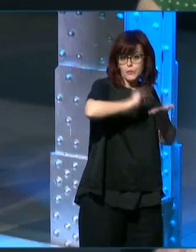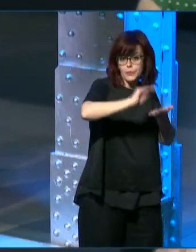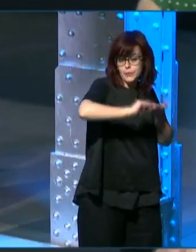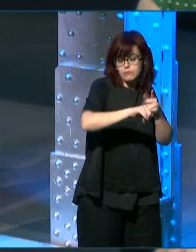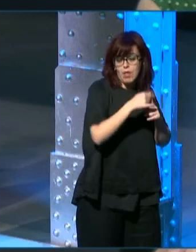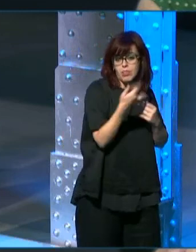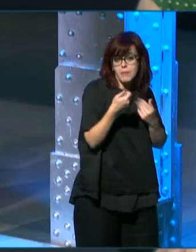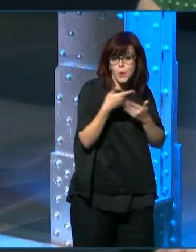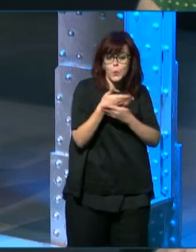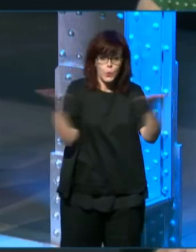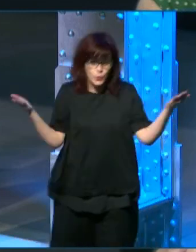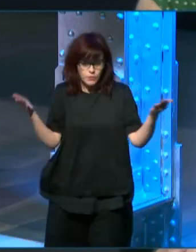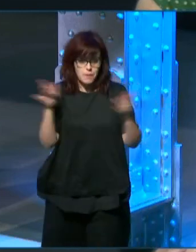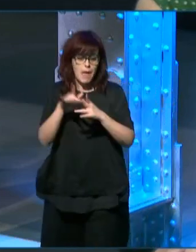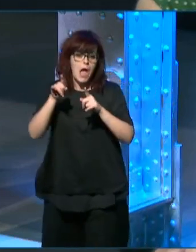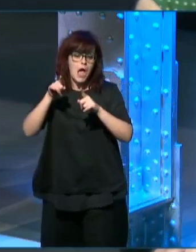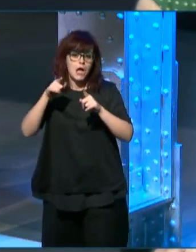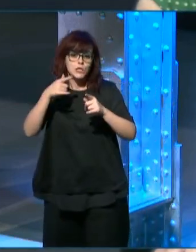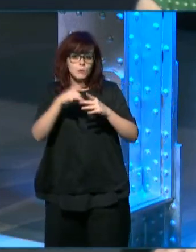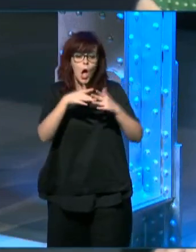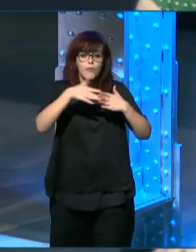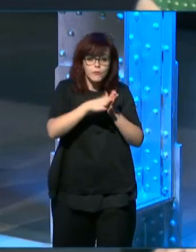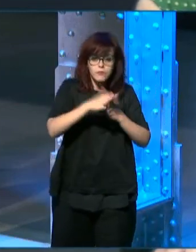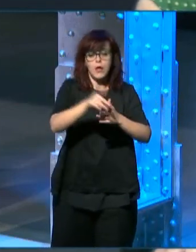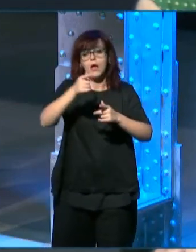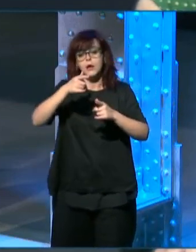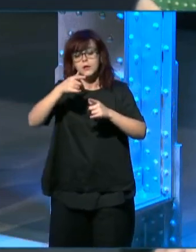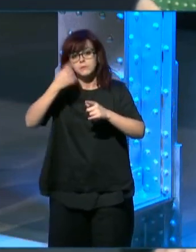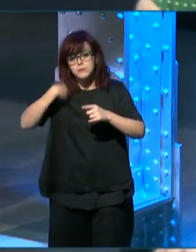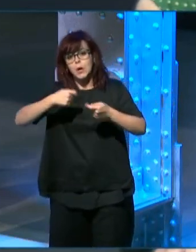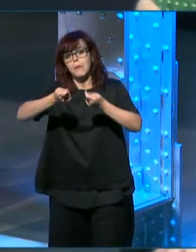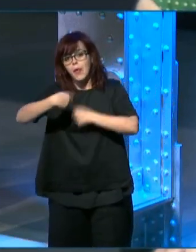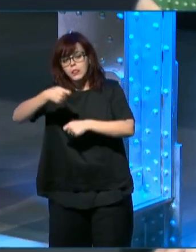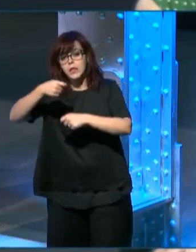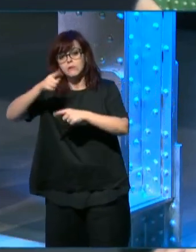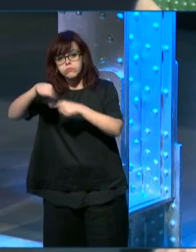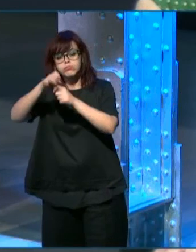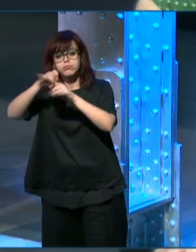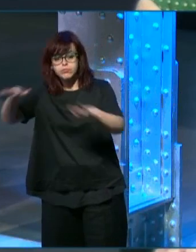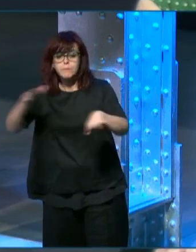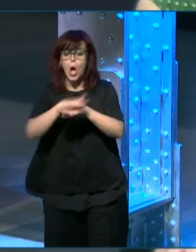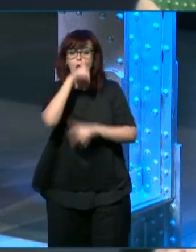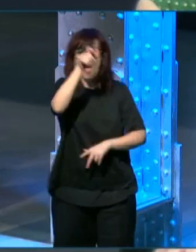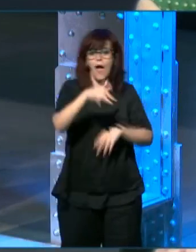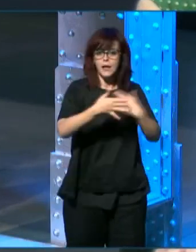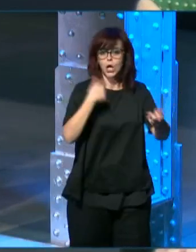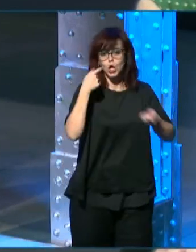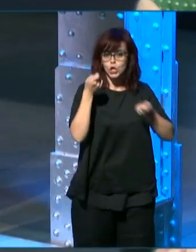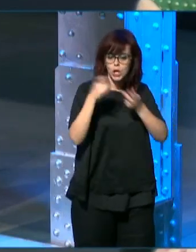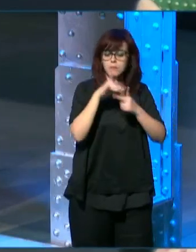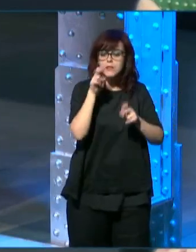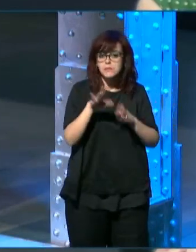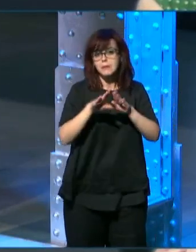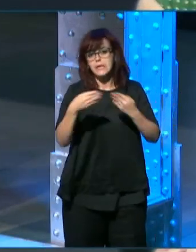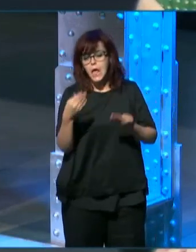las condiciones materiales por todos los que estamos aquí, escribimos libros, tenemos editores, hay unas condiciones materiales